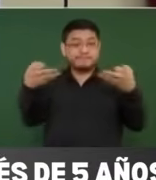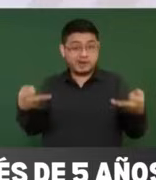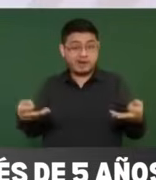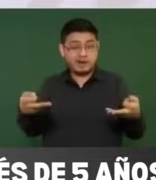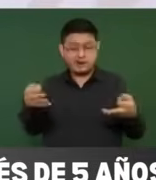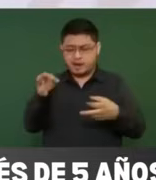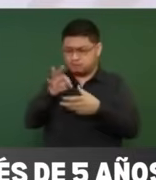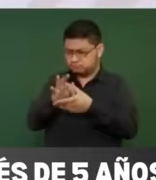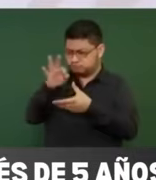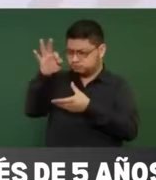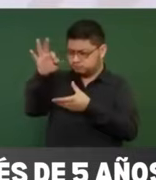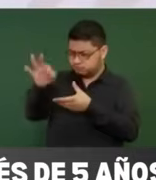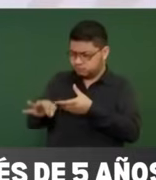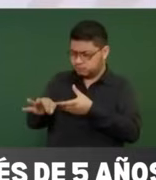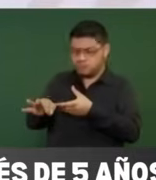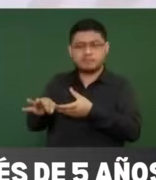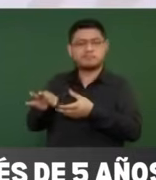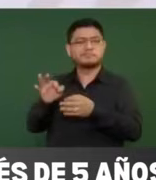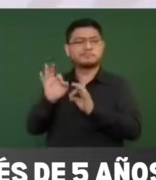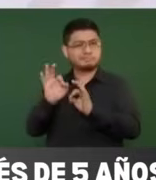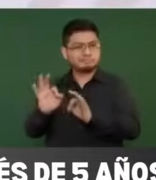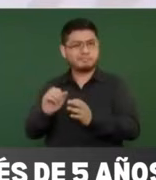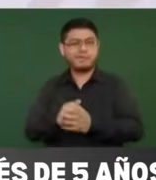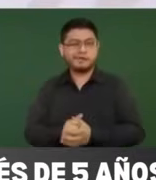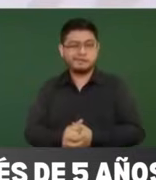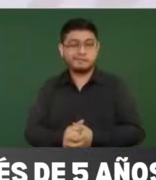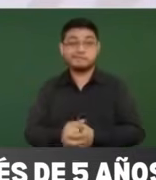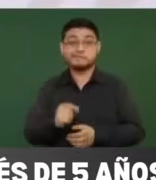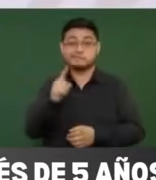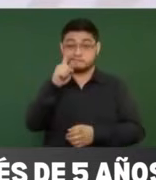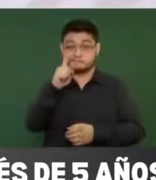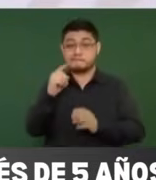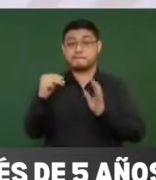sembradas con